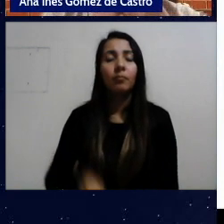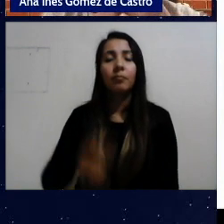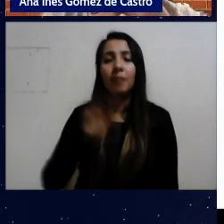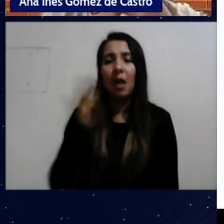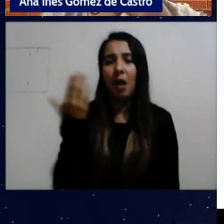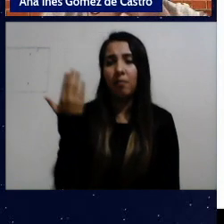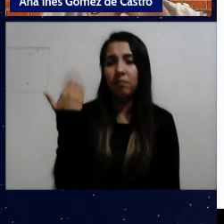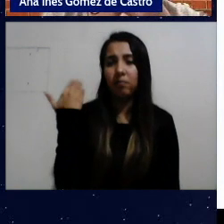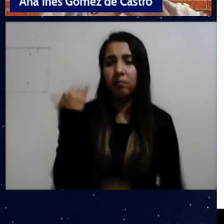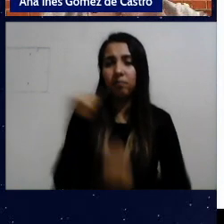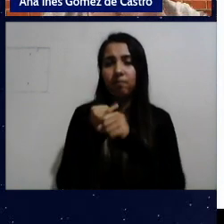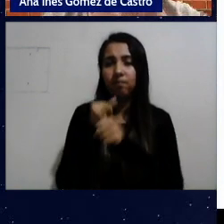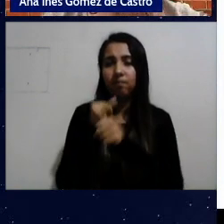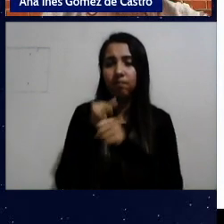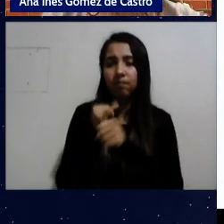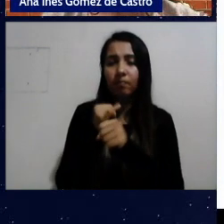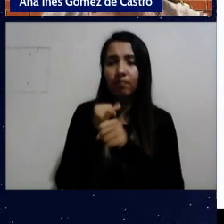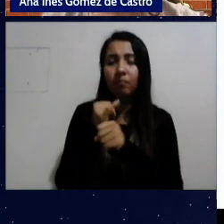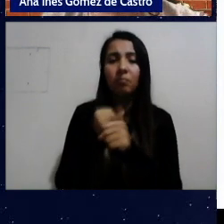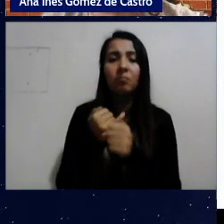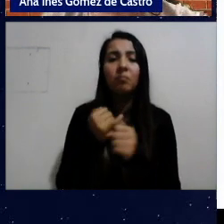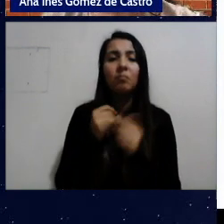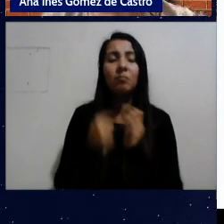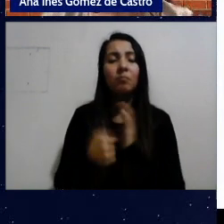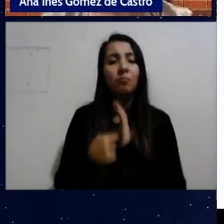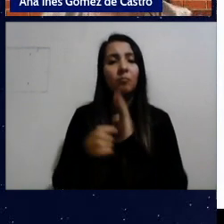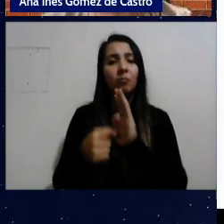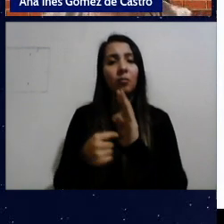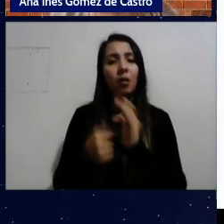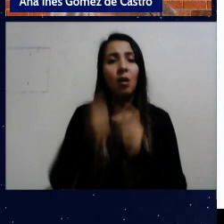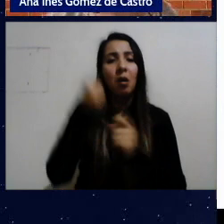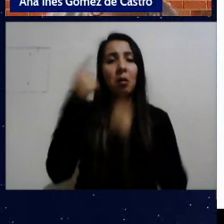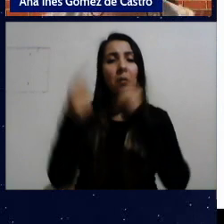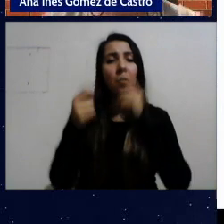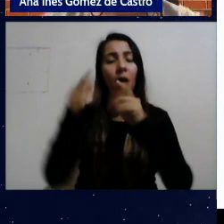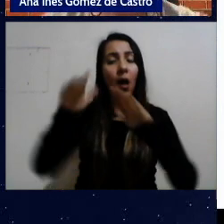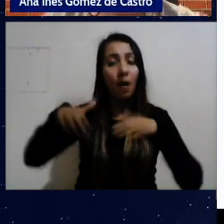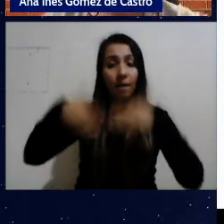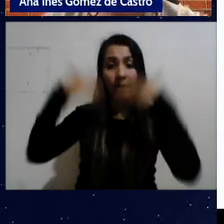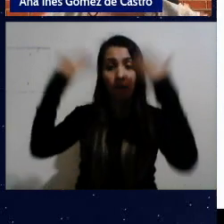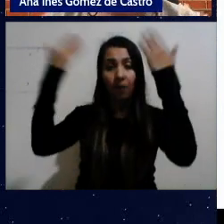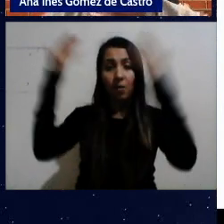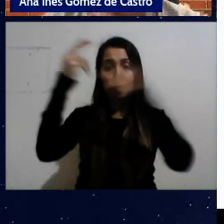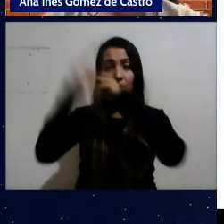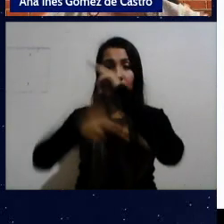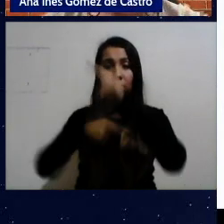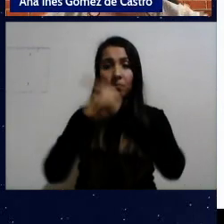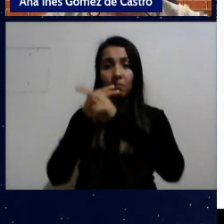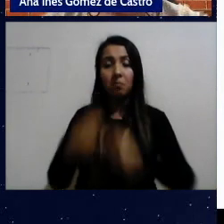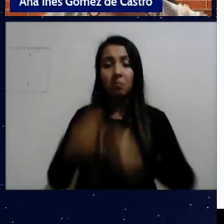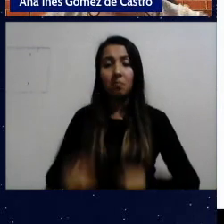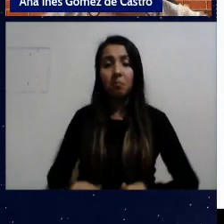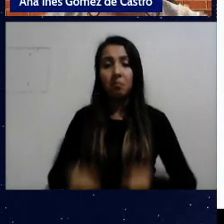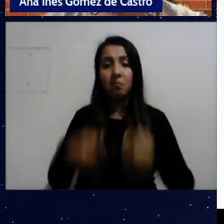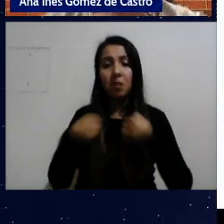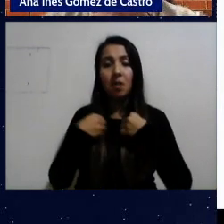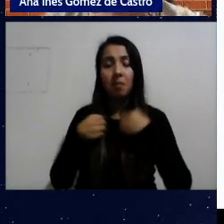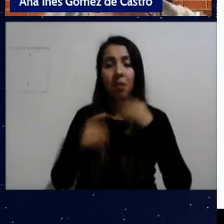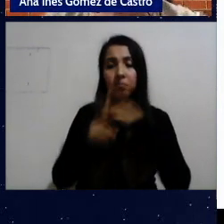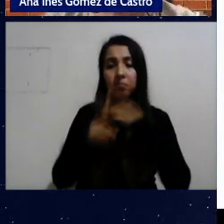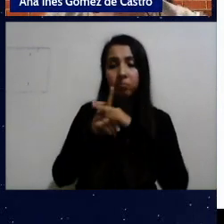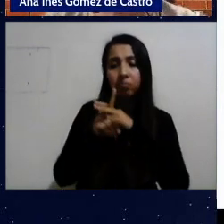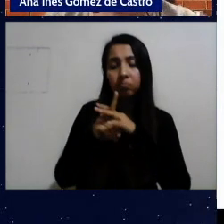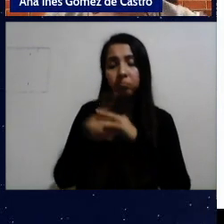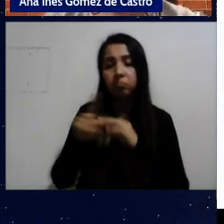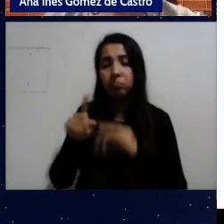Bueno, experimentos más recientes han demostrado que algunos organismos pueden sobrevivir en el espacio. Y hay un organismo